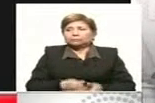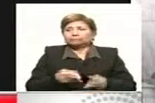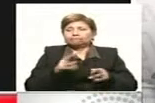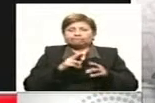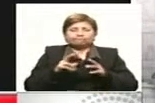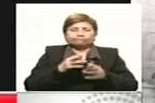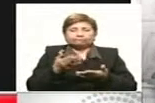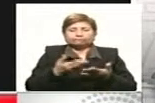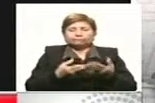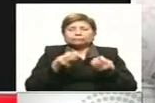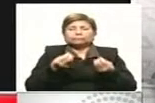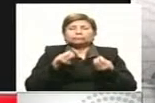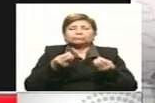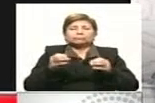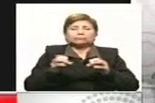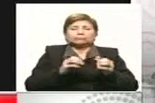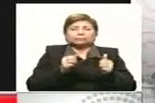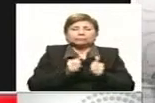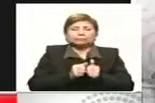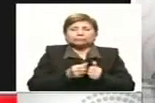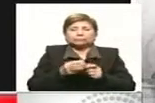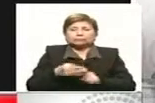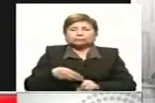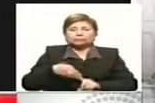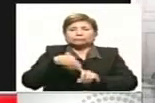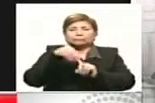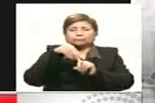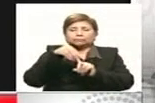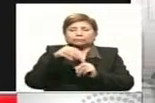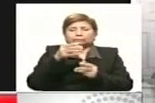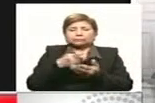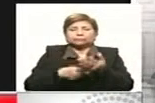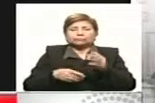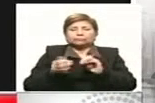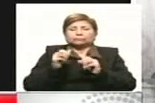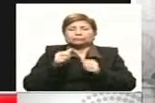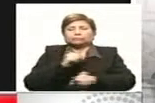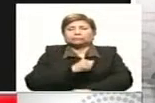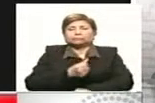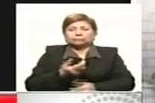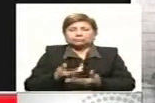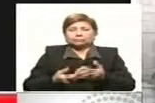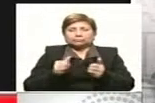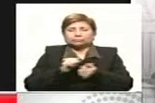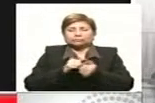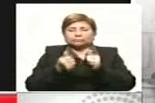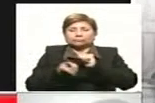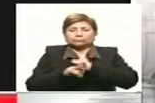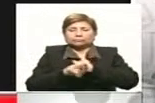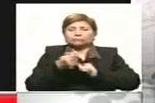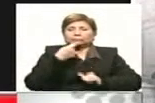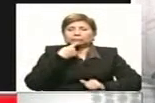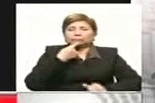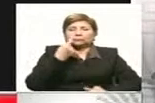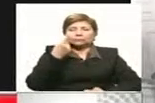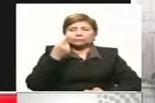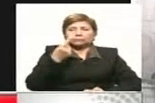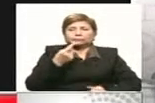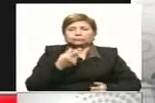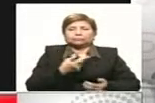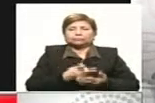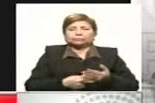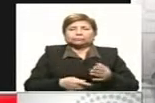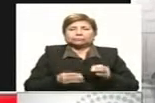resaltar cómo opera un proyecto especial, porque debemos resaltar que la Autoridad de Reconstrucción con Cambios es